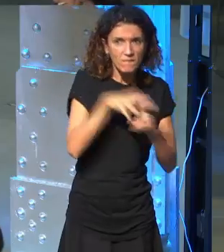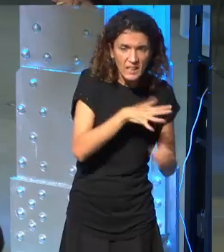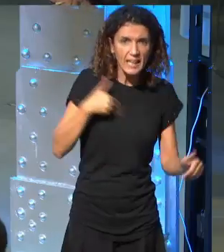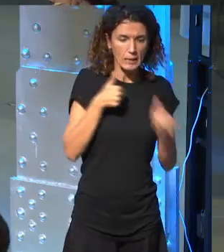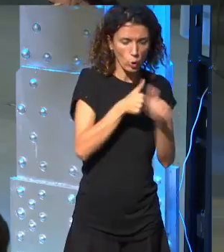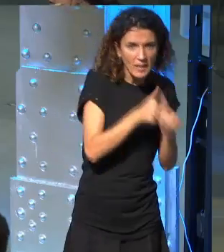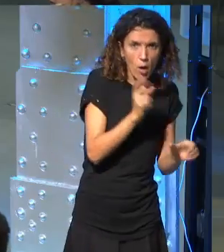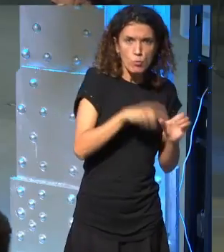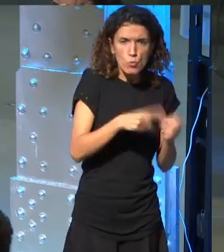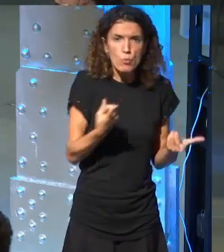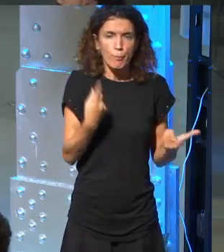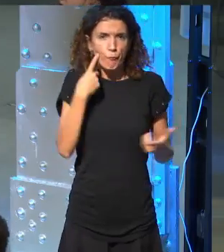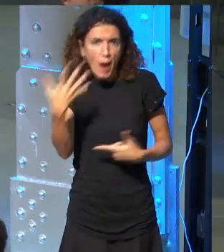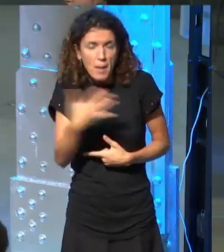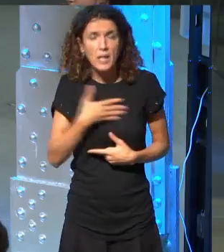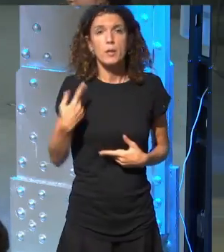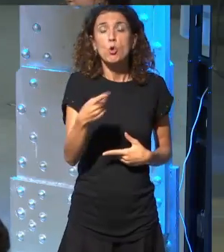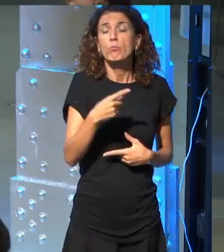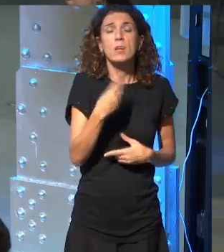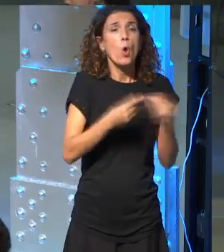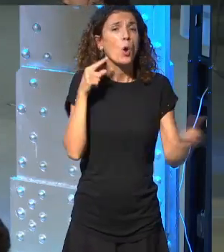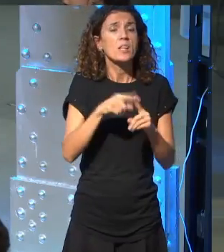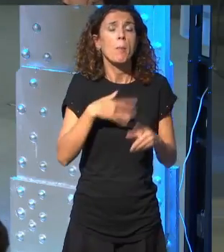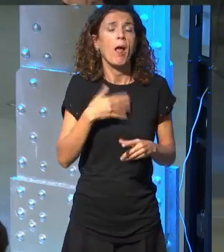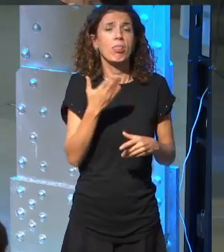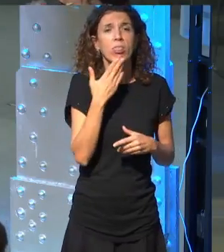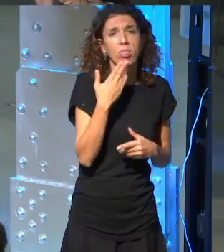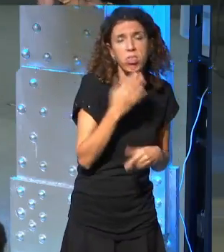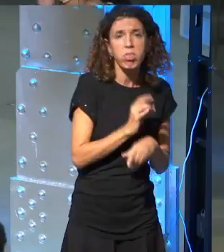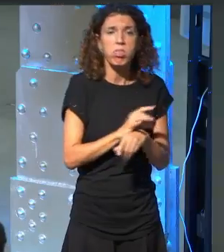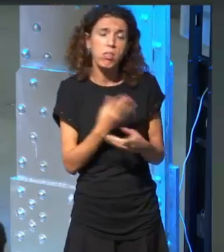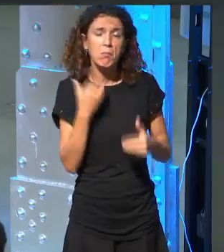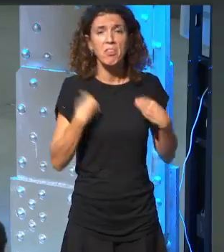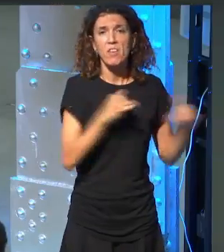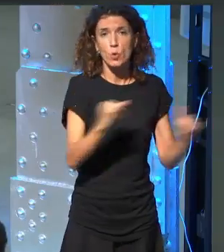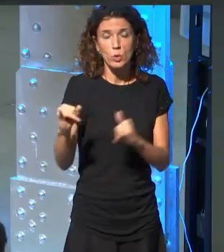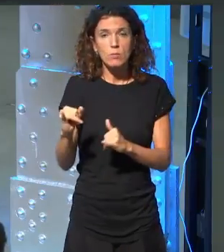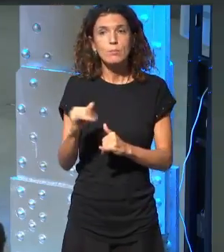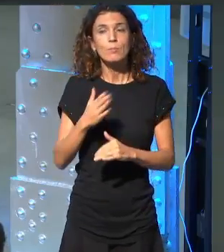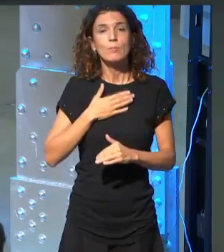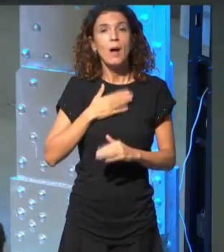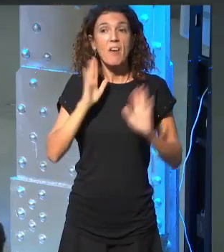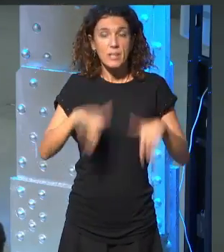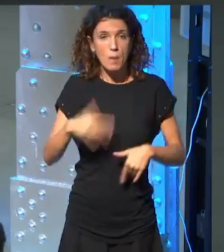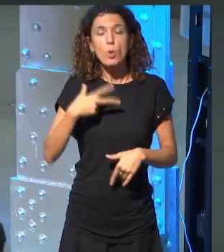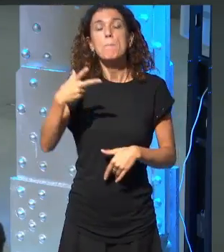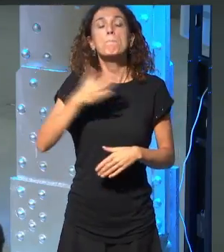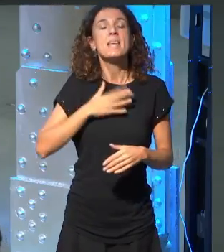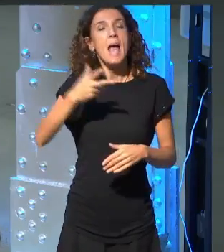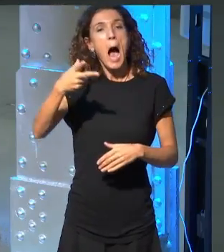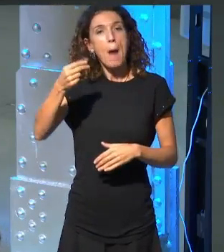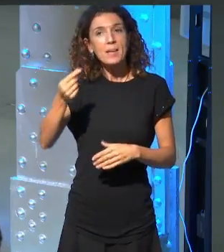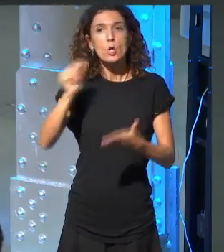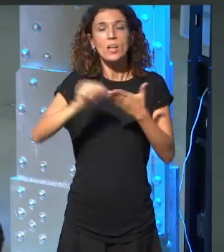hiciste para conseguir fama? Yo siempre digo que esto lo hice para pasar bien, pero ha llegado el momento de revelar por qué hice esto, y es porque mi apellido todo el mundo lo ha escrito mal siempre. O